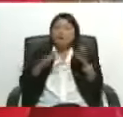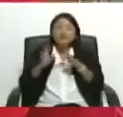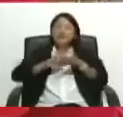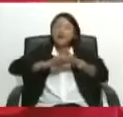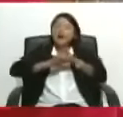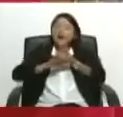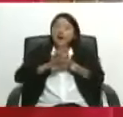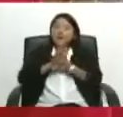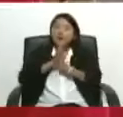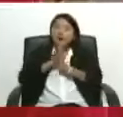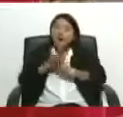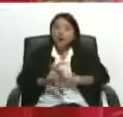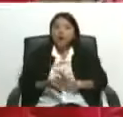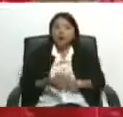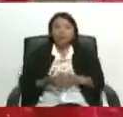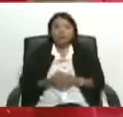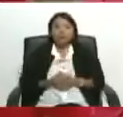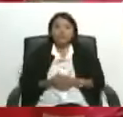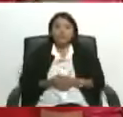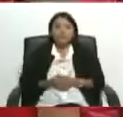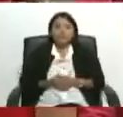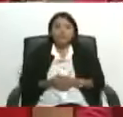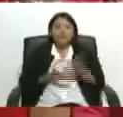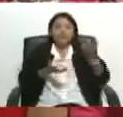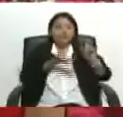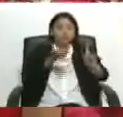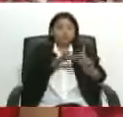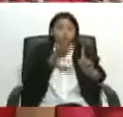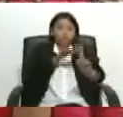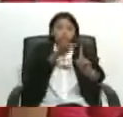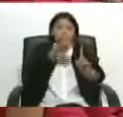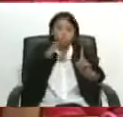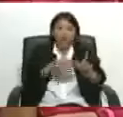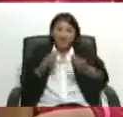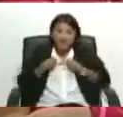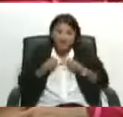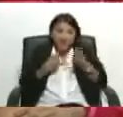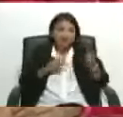aquí se acabaron los tiempos de quemar seres humanos vivos.